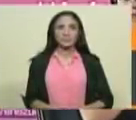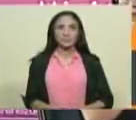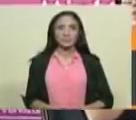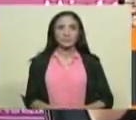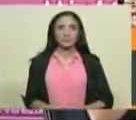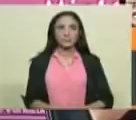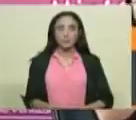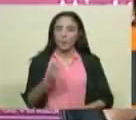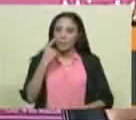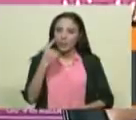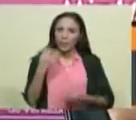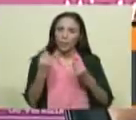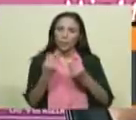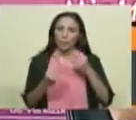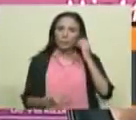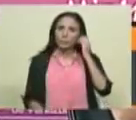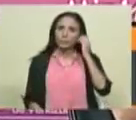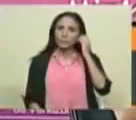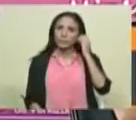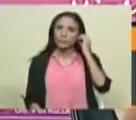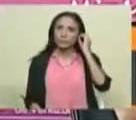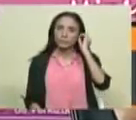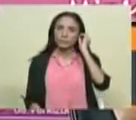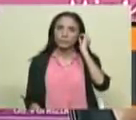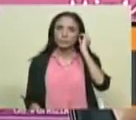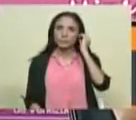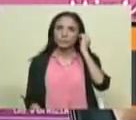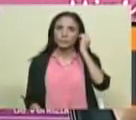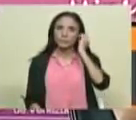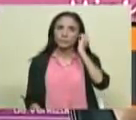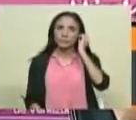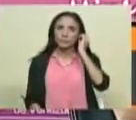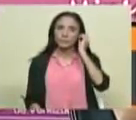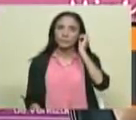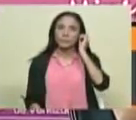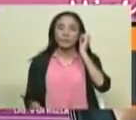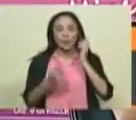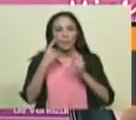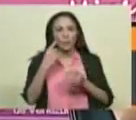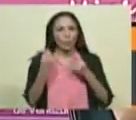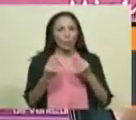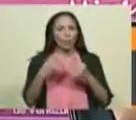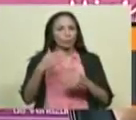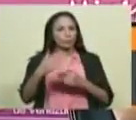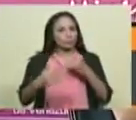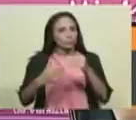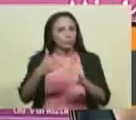la revolución va descubriendo las fórmulas para